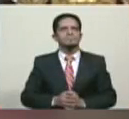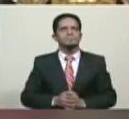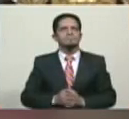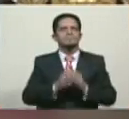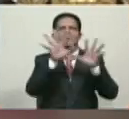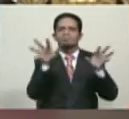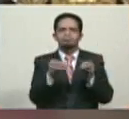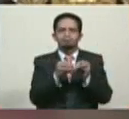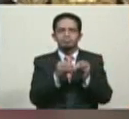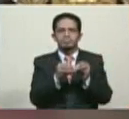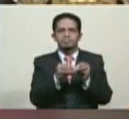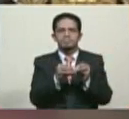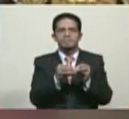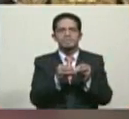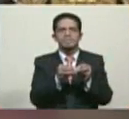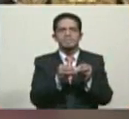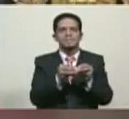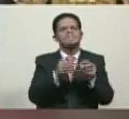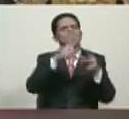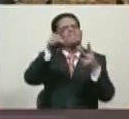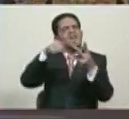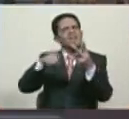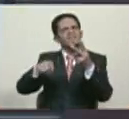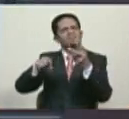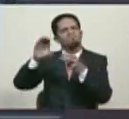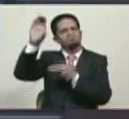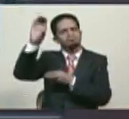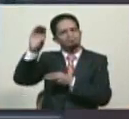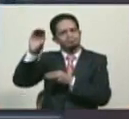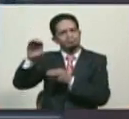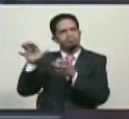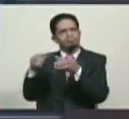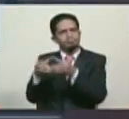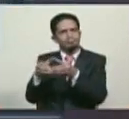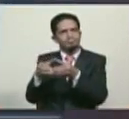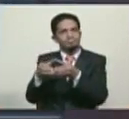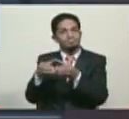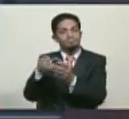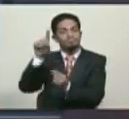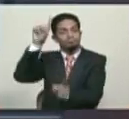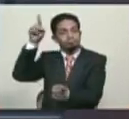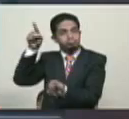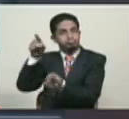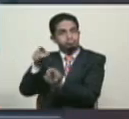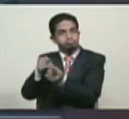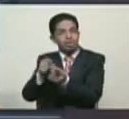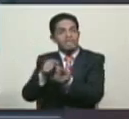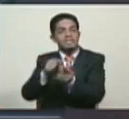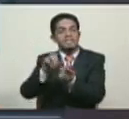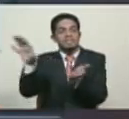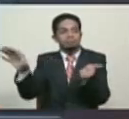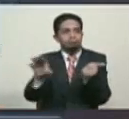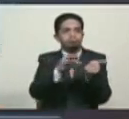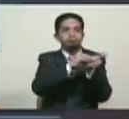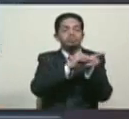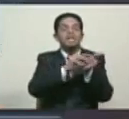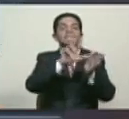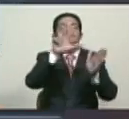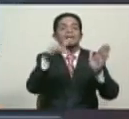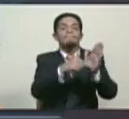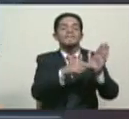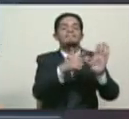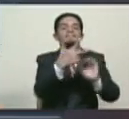que ante las distintas salas del Tribunal Supremo de Justicia ingresaron un total de 3.318